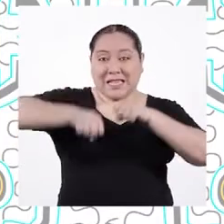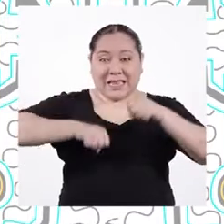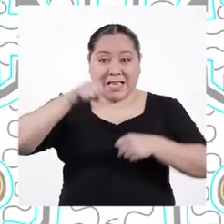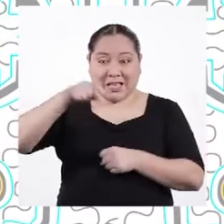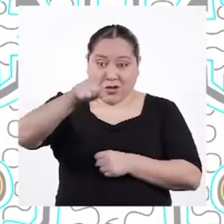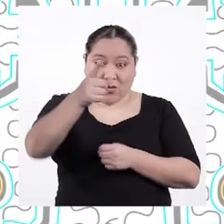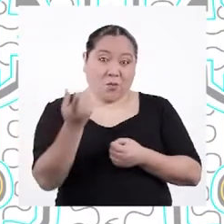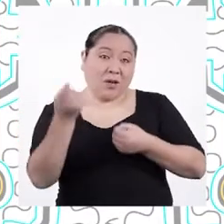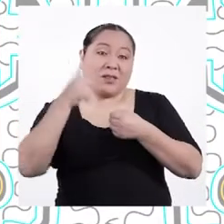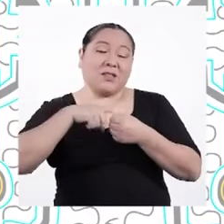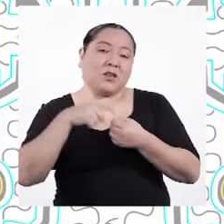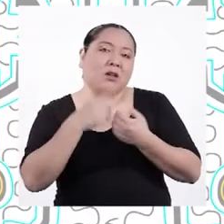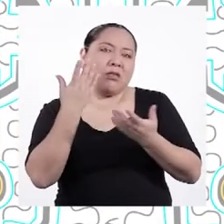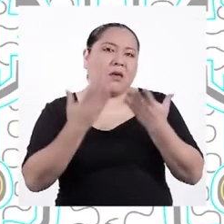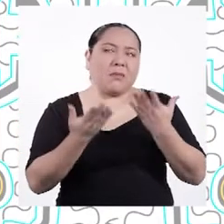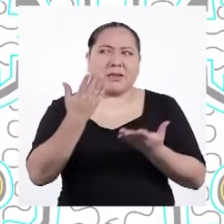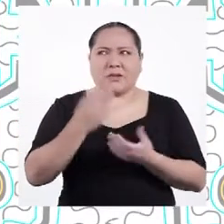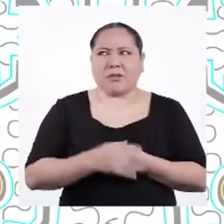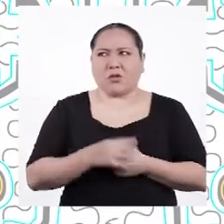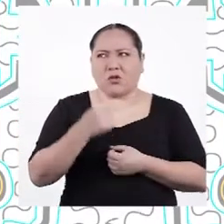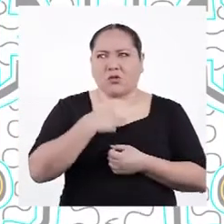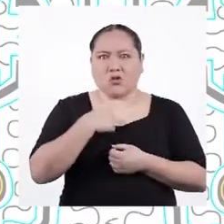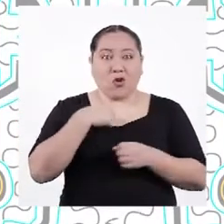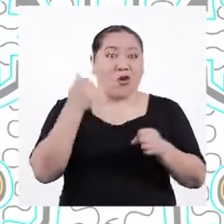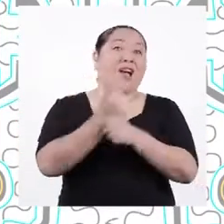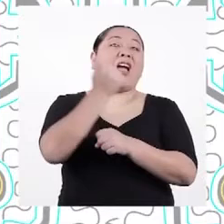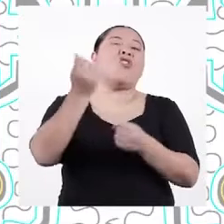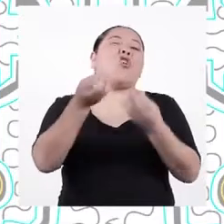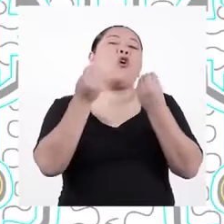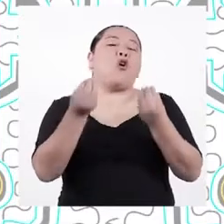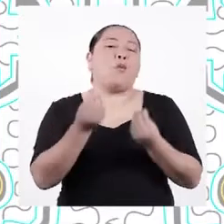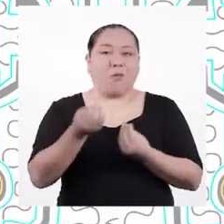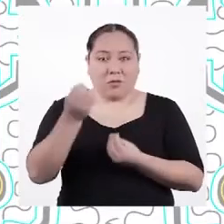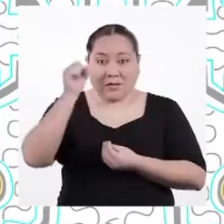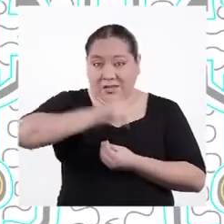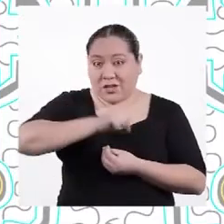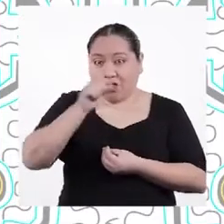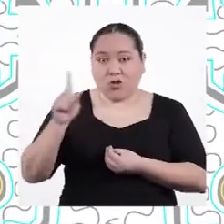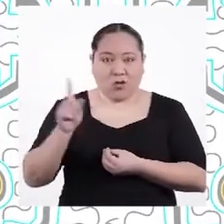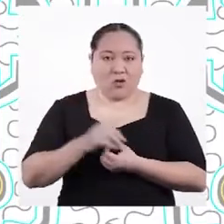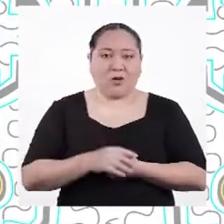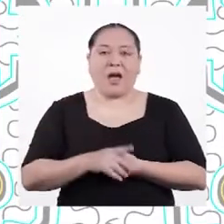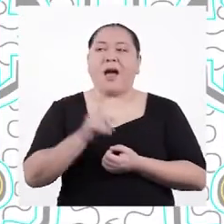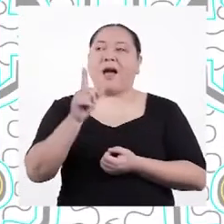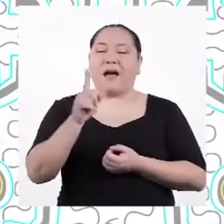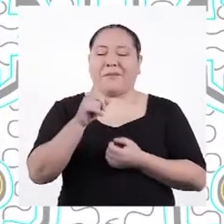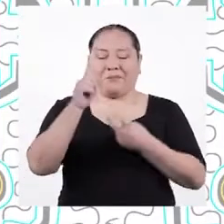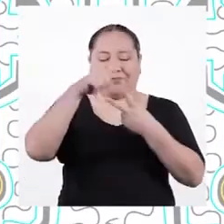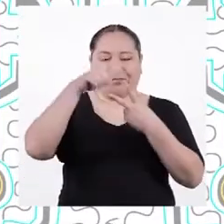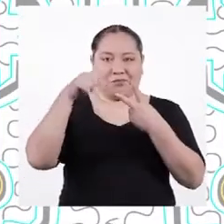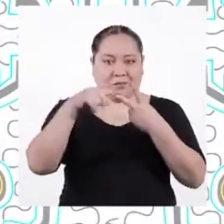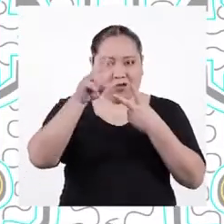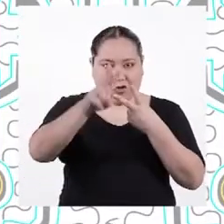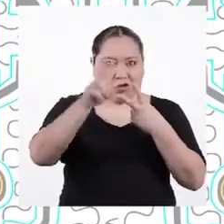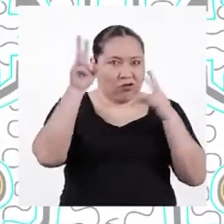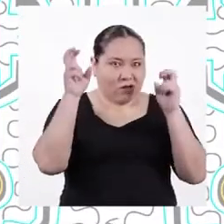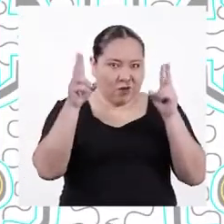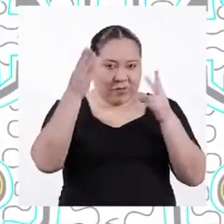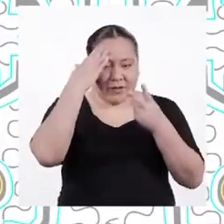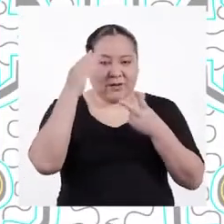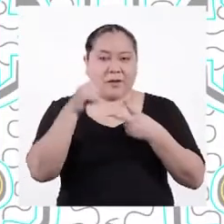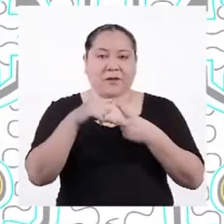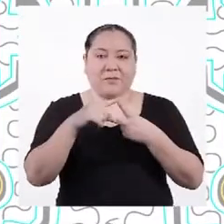tan probable será que me la gane? Bueno, tendríamos que saber 2 cosas. ¿Cuáles? Pues,